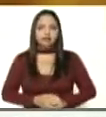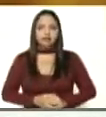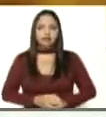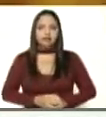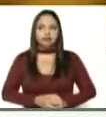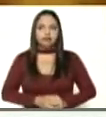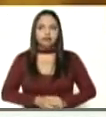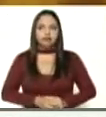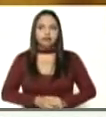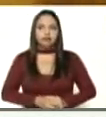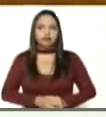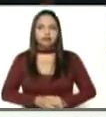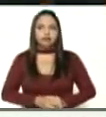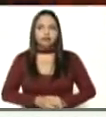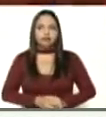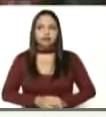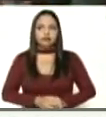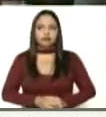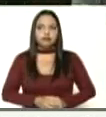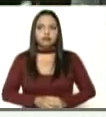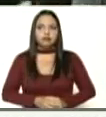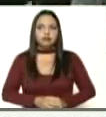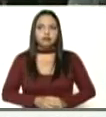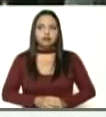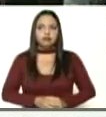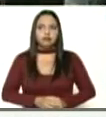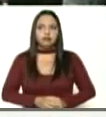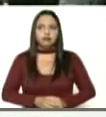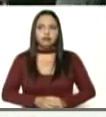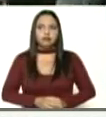Orfeón Libertador.